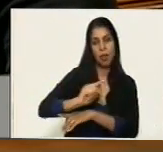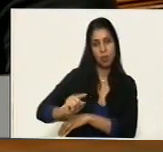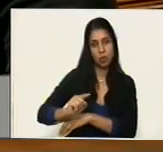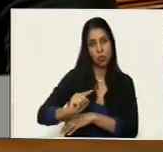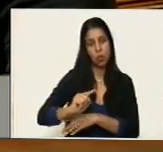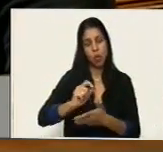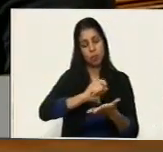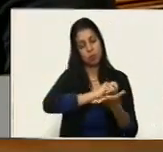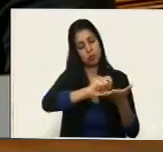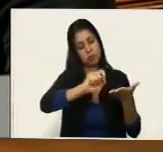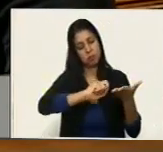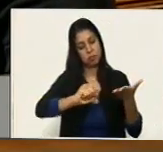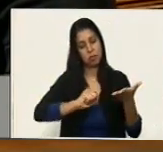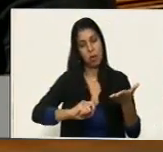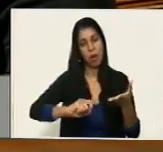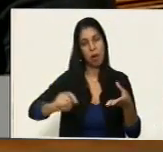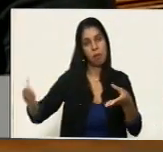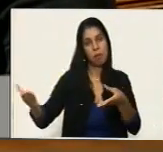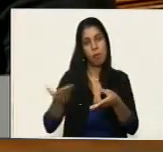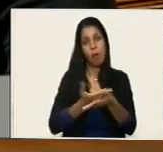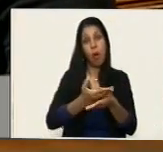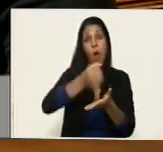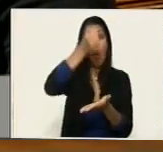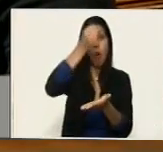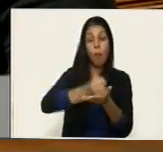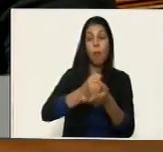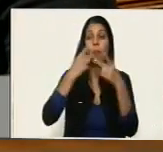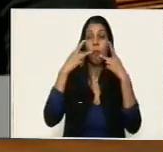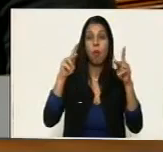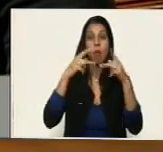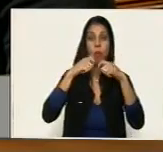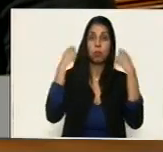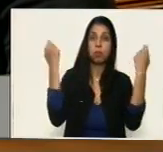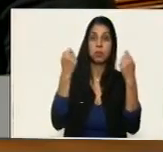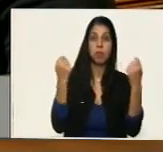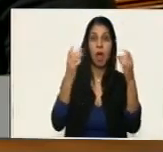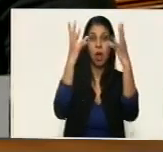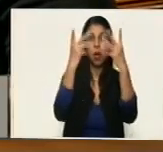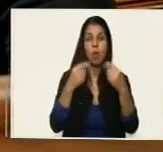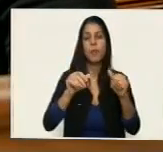Gaceta Oficial de la República Bolivariana de Venezuela número